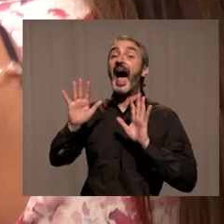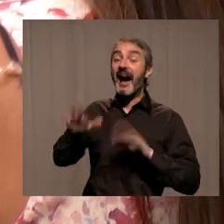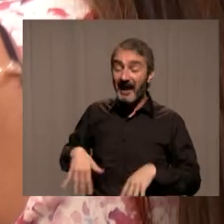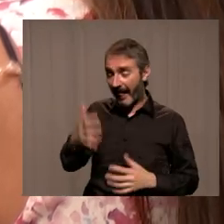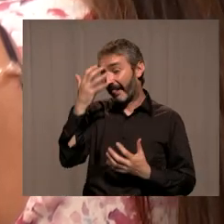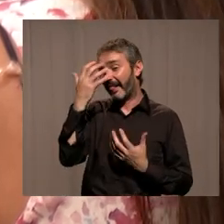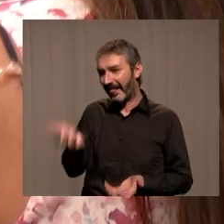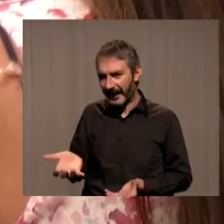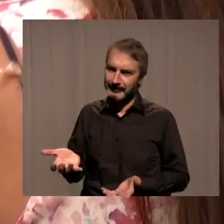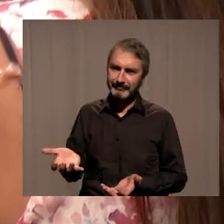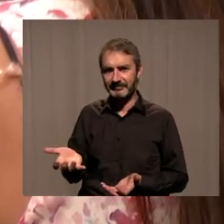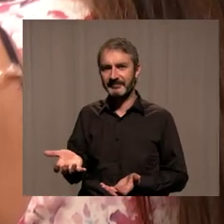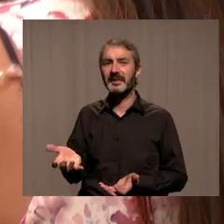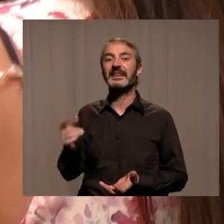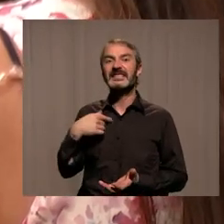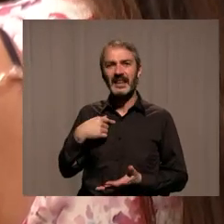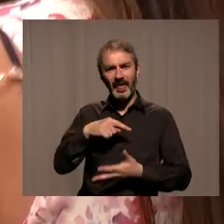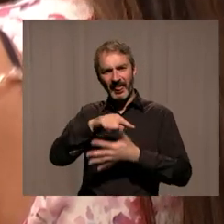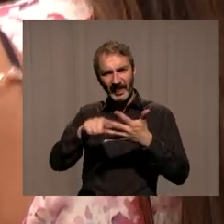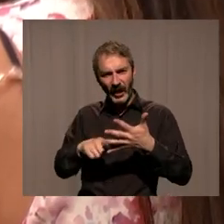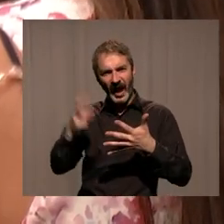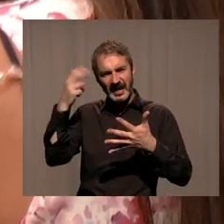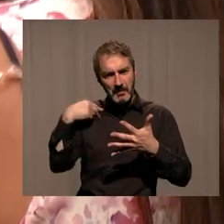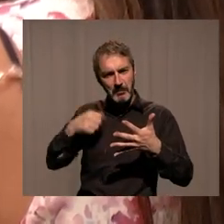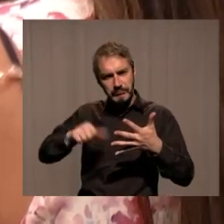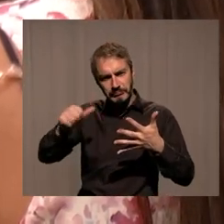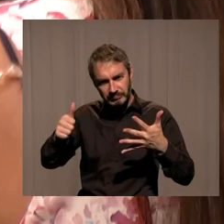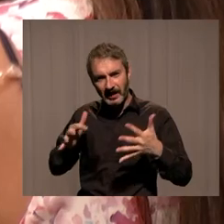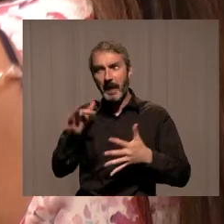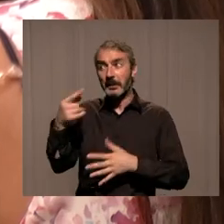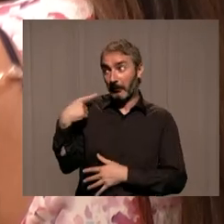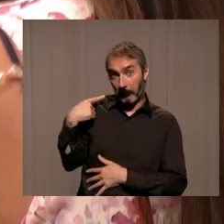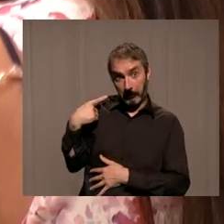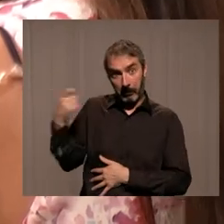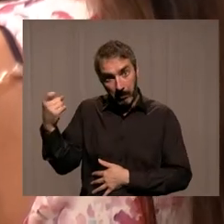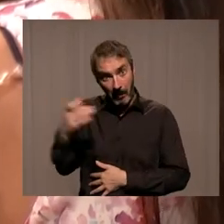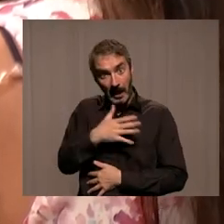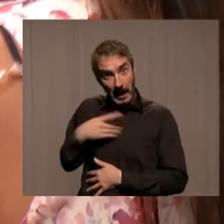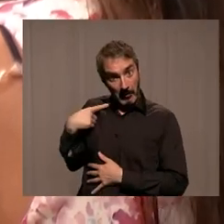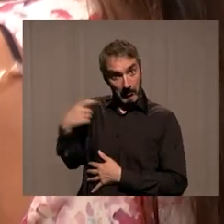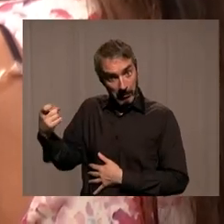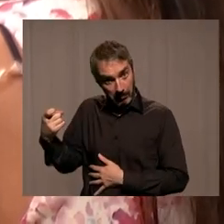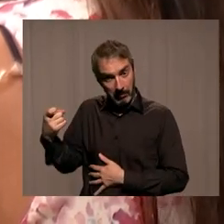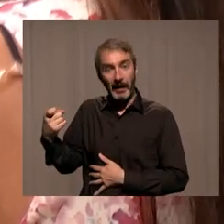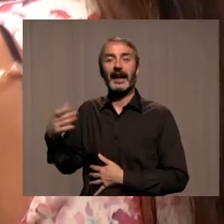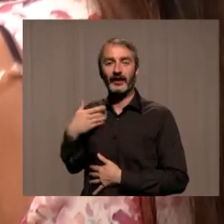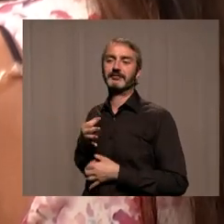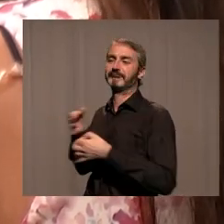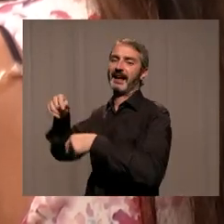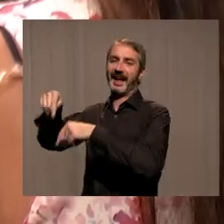que si puedo pasar 5 exámenes y además UPF me coge, me quiere, claro. Y ya puedo venir.